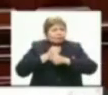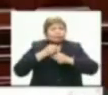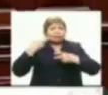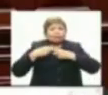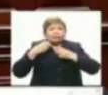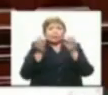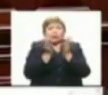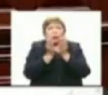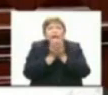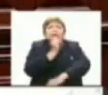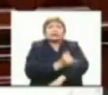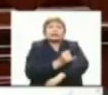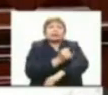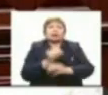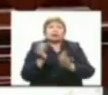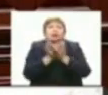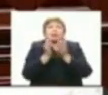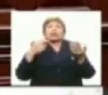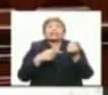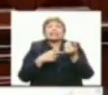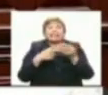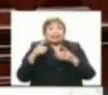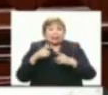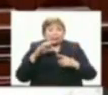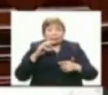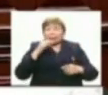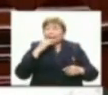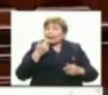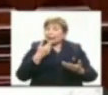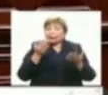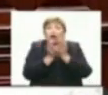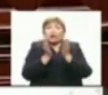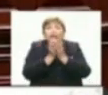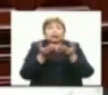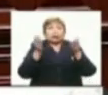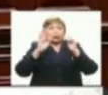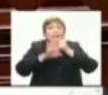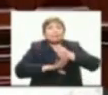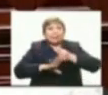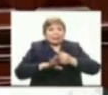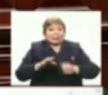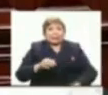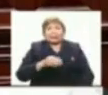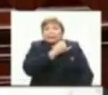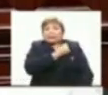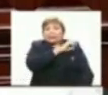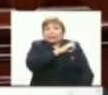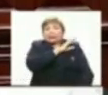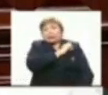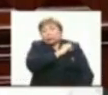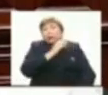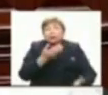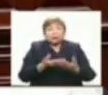las escuelas e institutos superiores de educación técnica y en las instituciones educativas de educación básica. También la